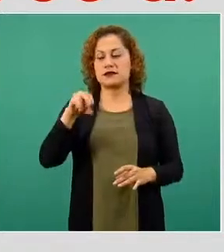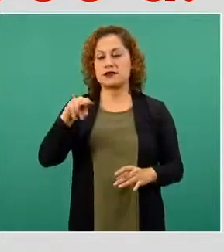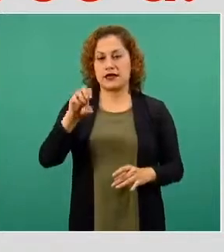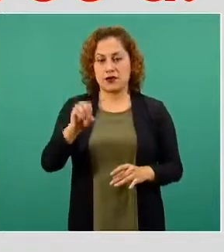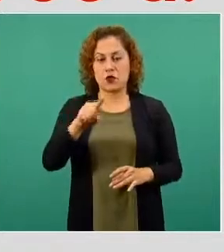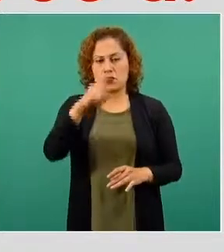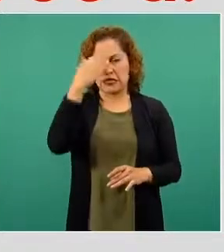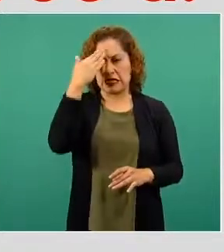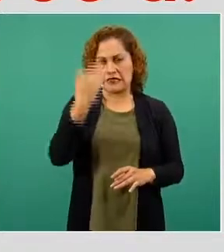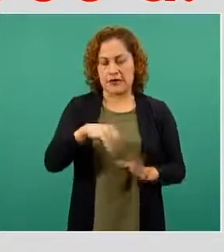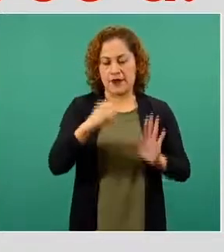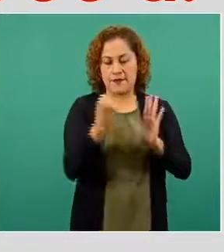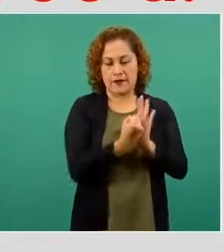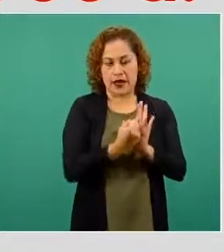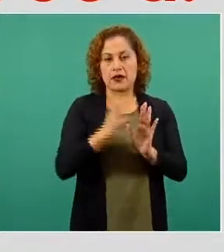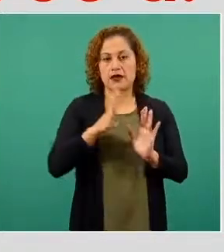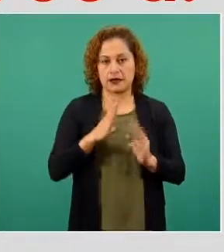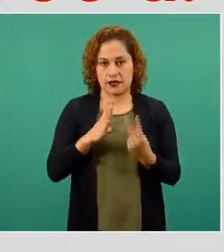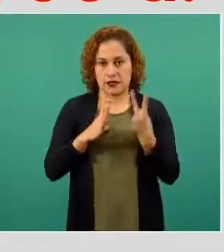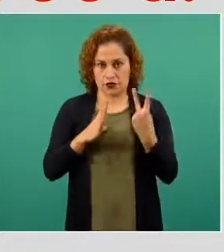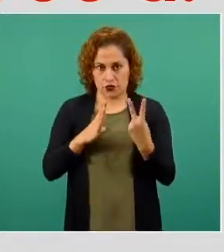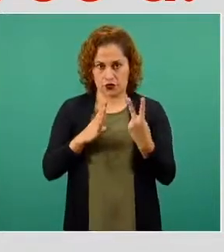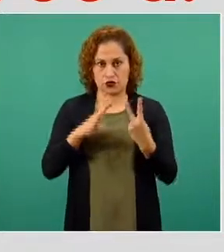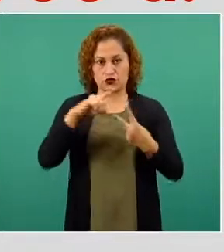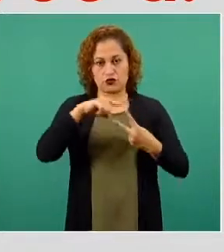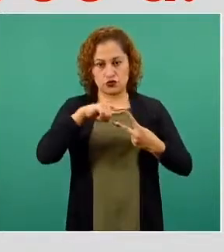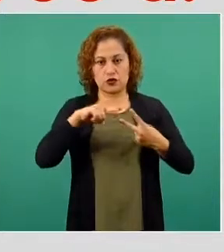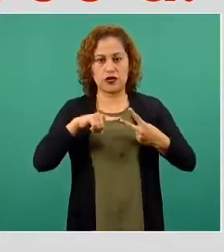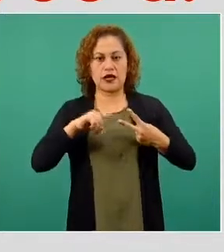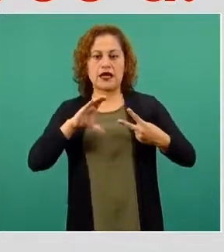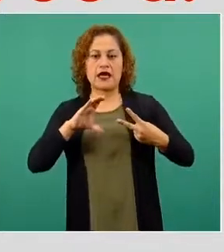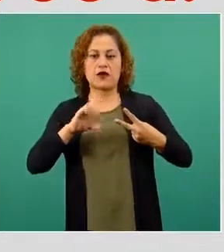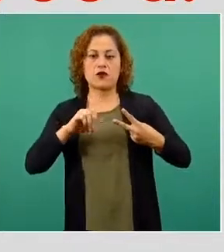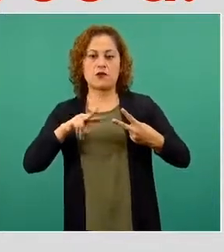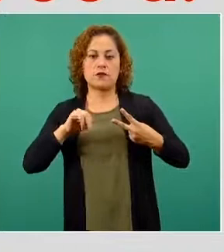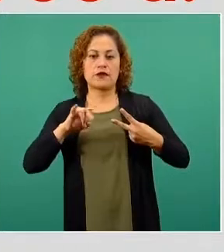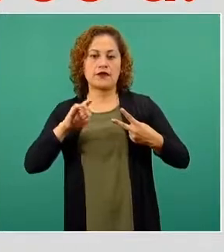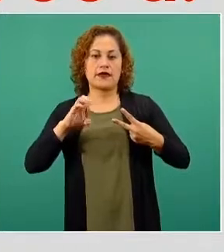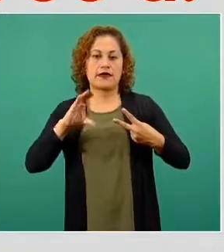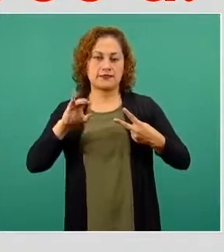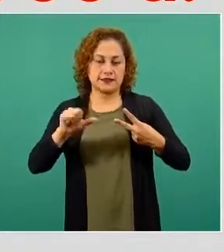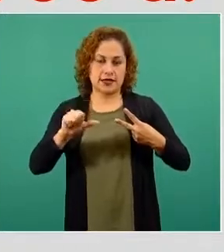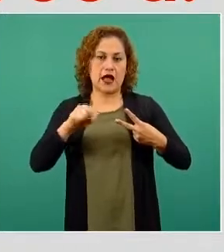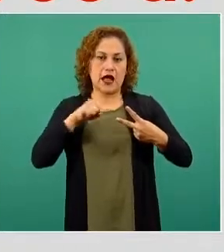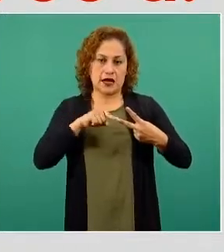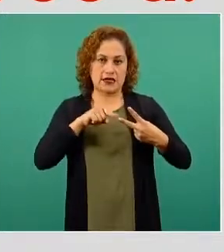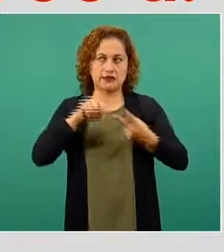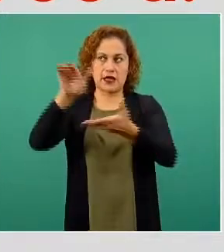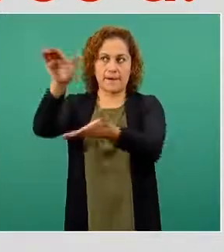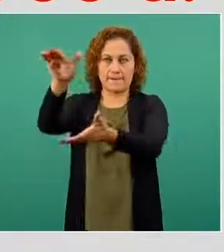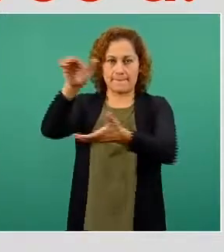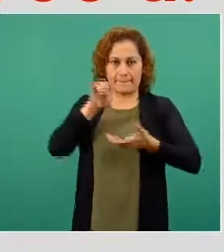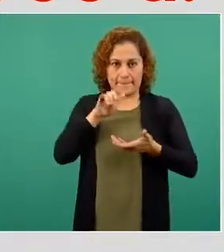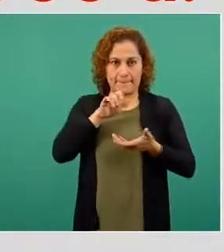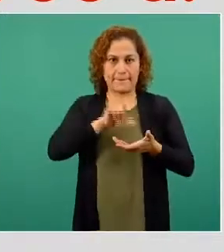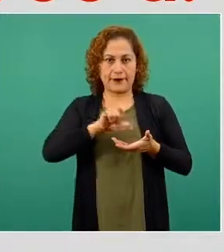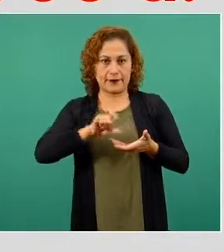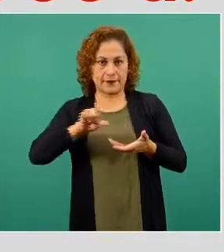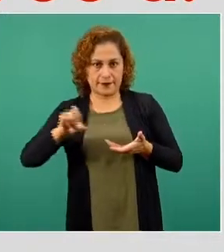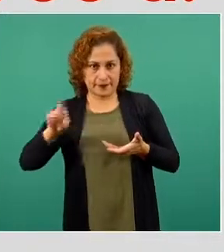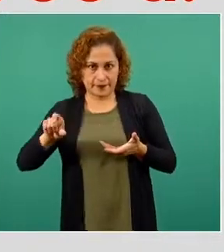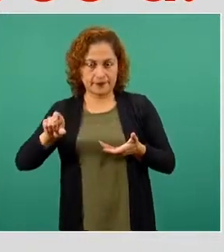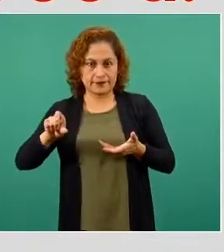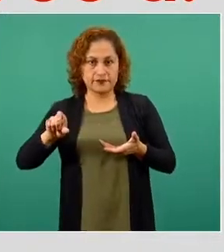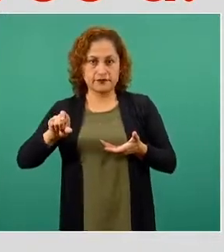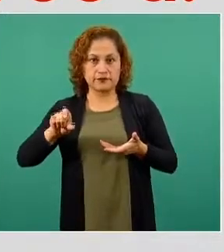sabemos se llega al país de manera en graneles y se